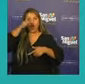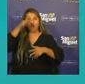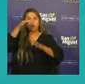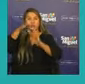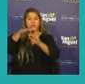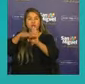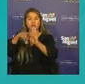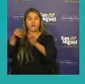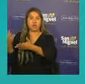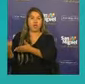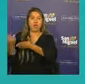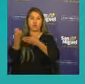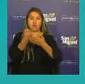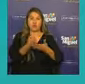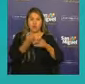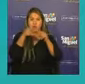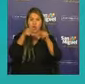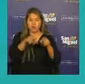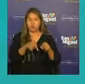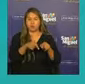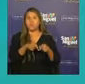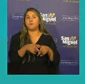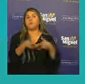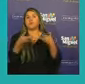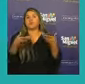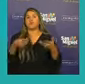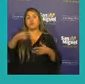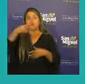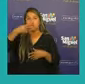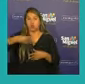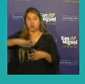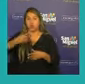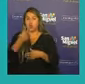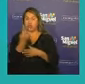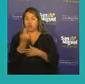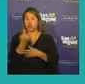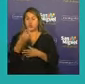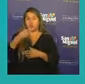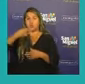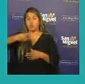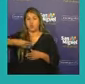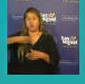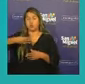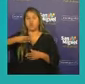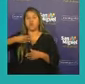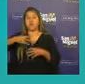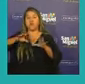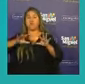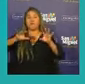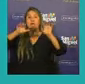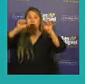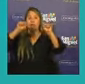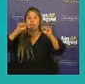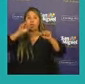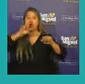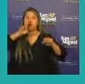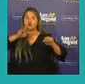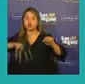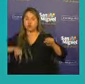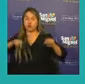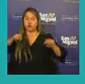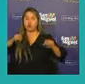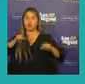eso. Cada una de los municipios, de los 12 municipios de la Fiscalía Sur, tenemos hoy